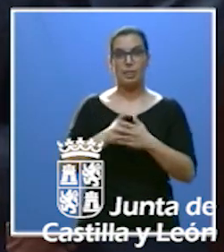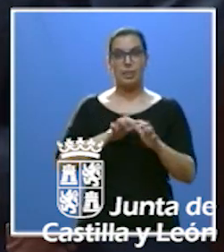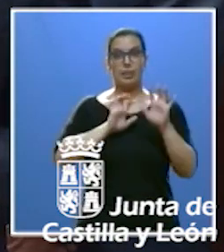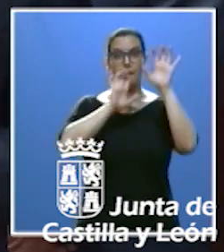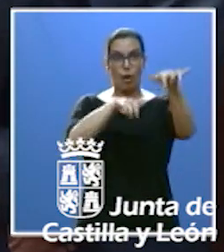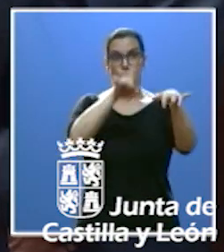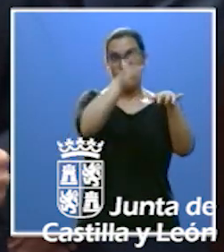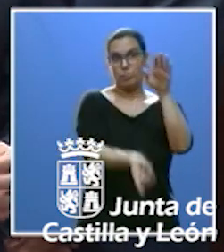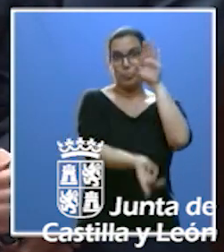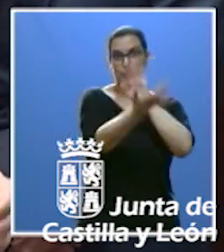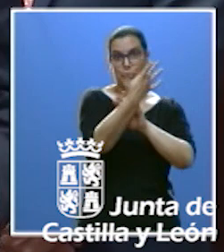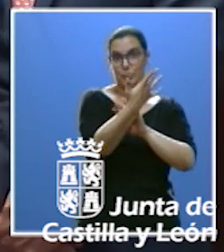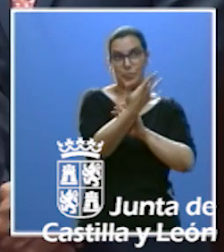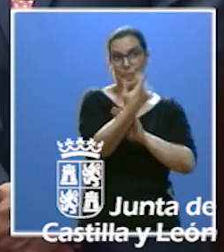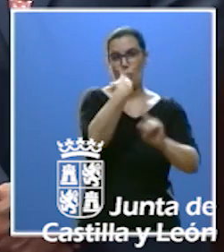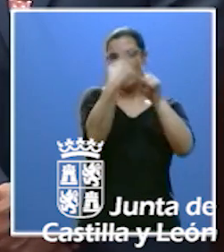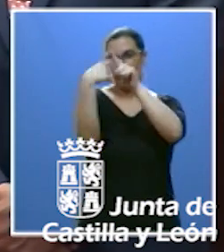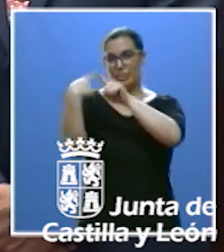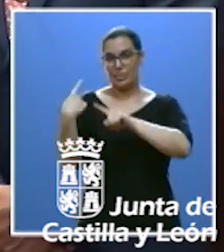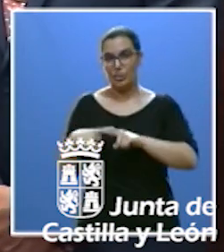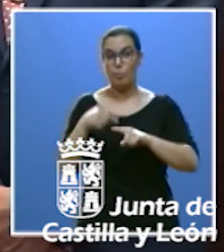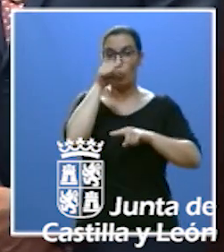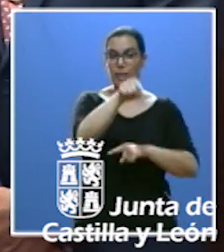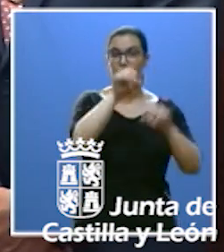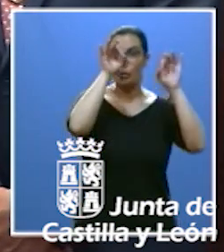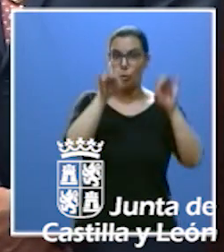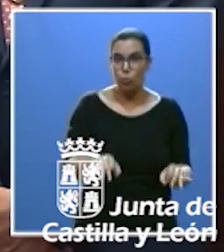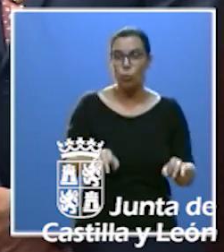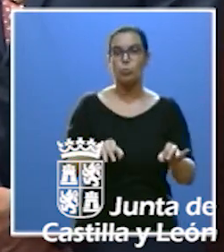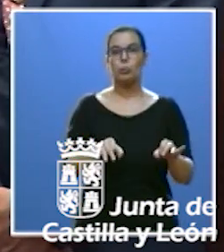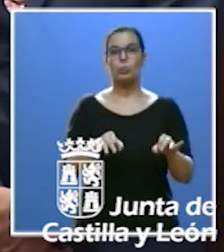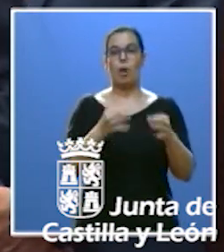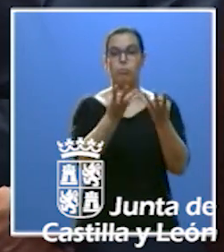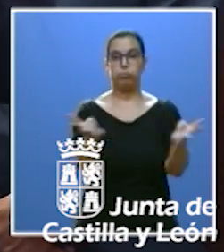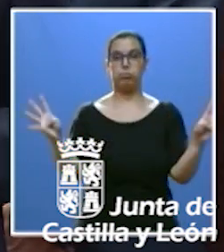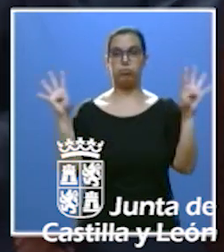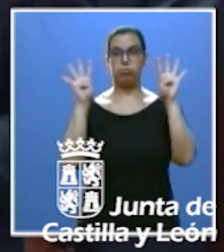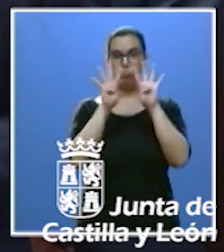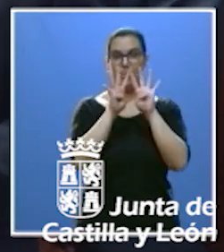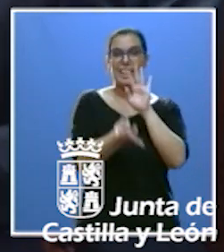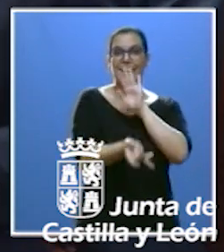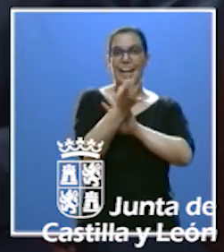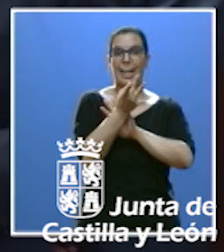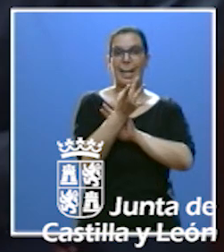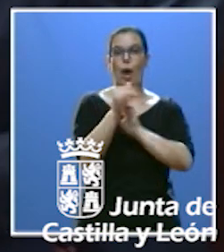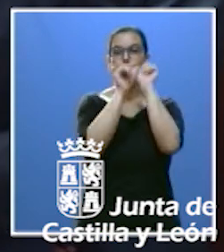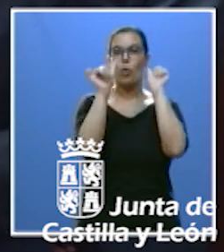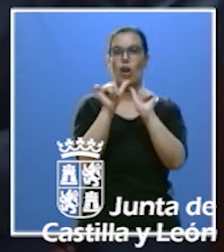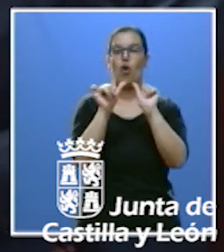origen y cuna de tantas cosas, se celebró la Curia Regia, cuna del parlamentarismo,